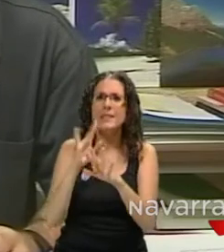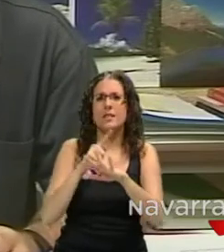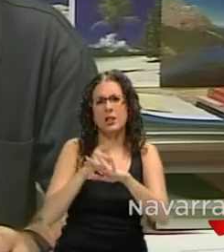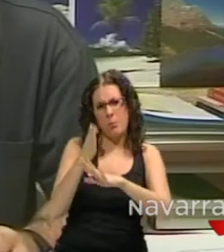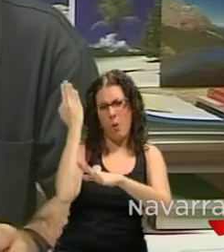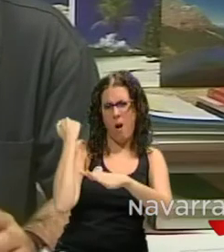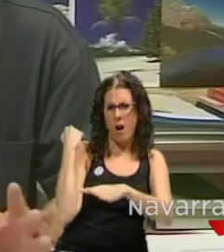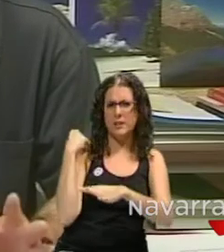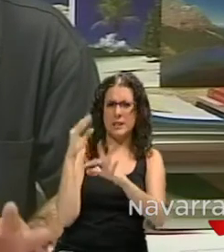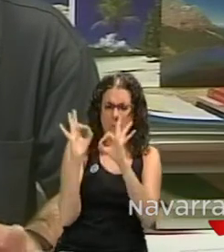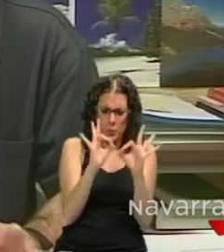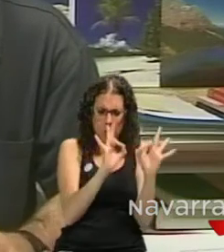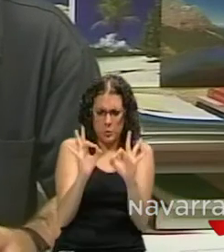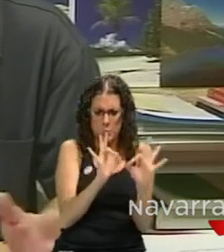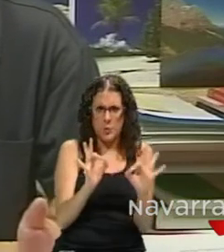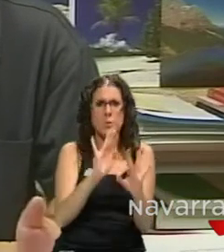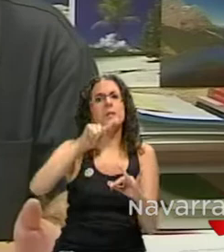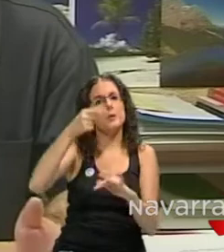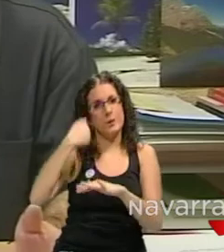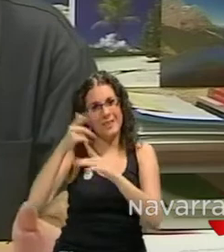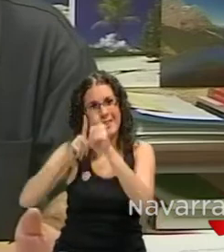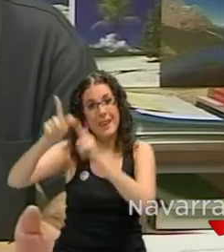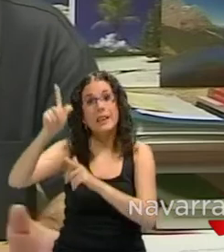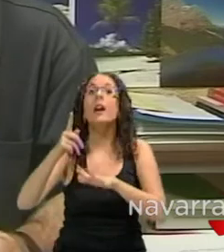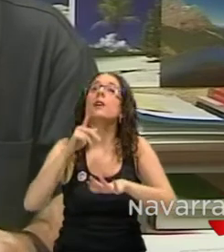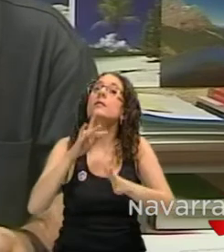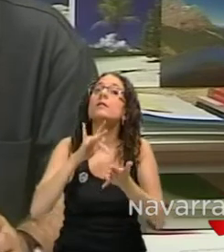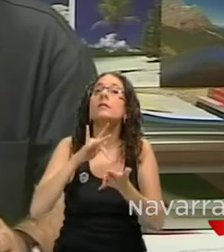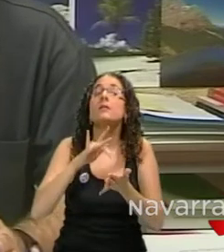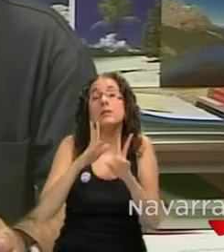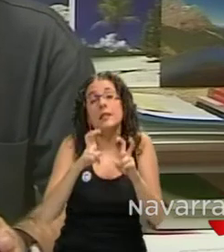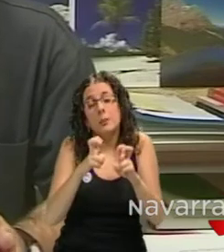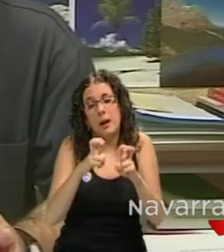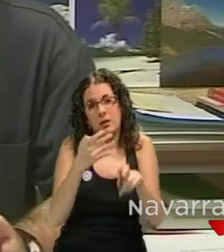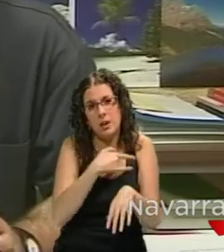y el aspecto sanitario es uno de los aspectos más importantes.